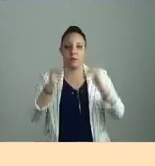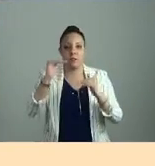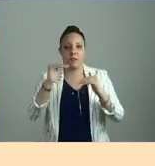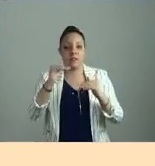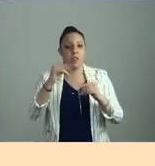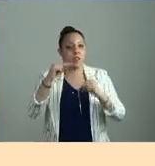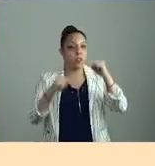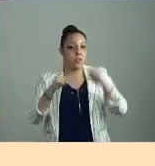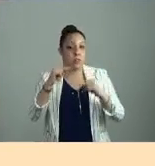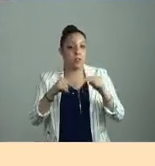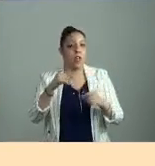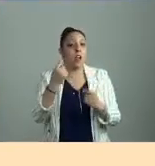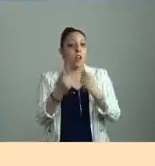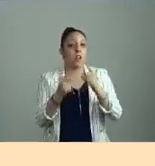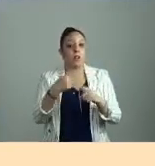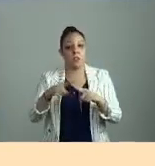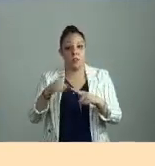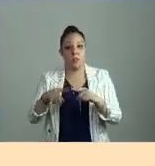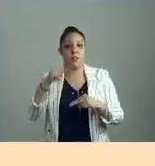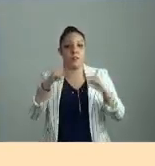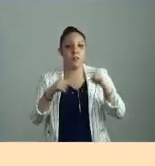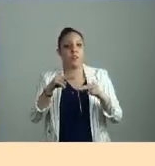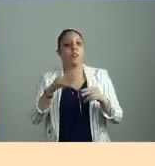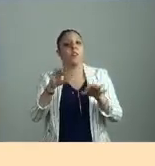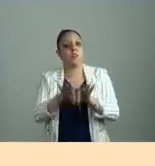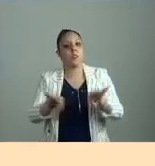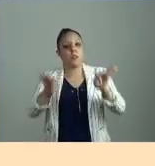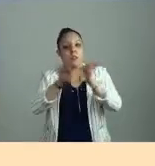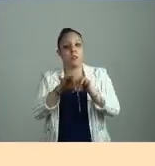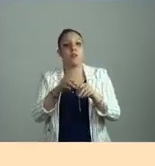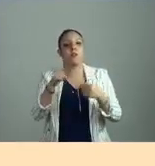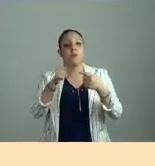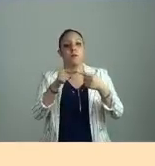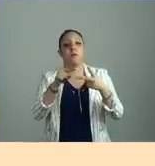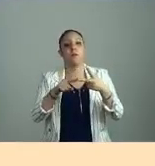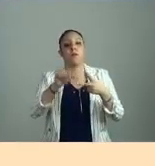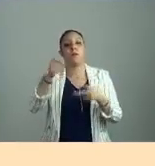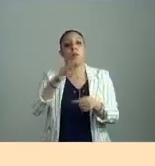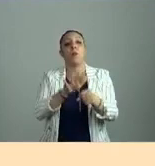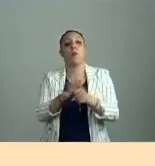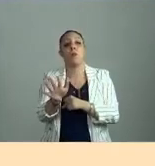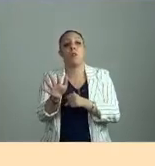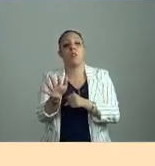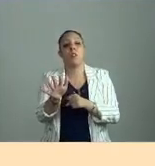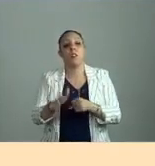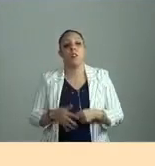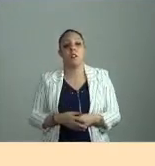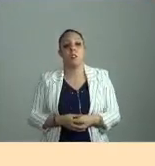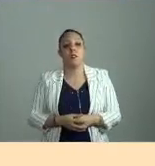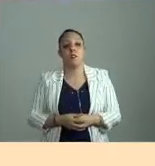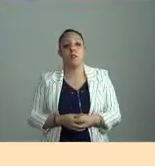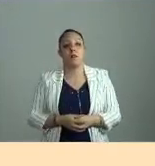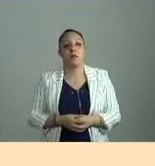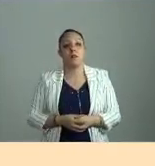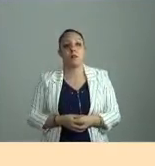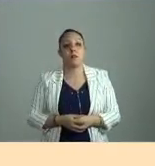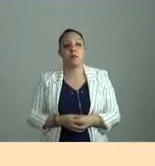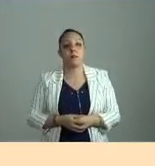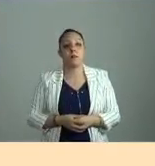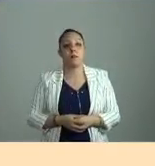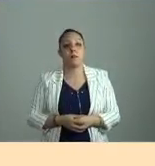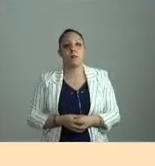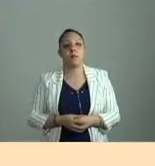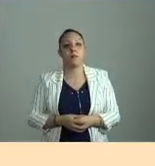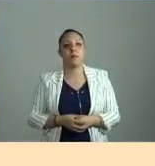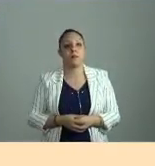no que uno es aquí hace diferimientos sobre todo la primera